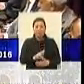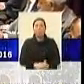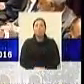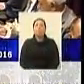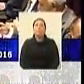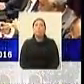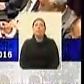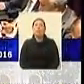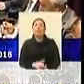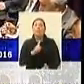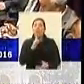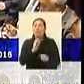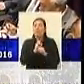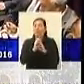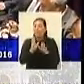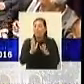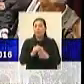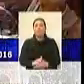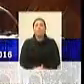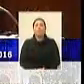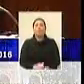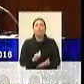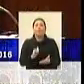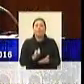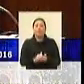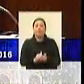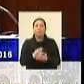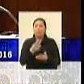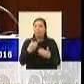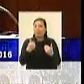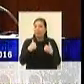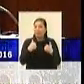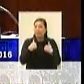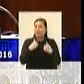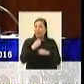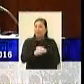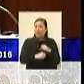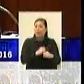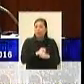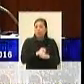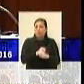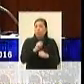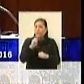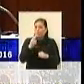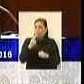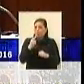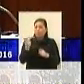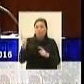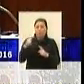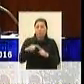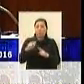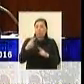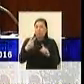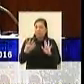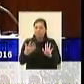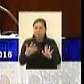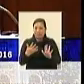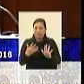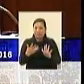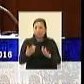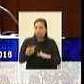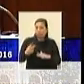gráfica, es claro que las tendencias que estamos teniendo desde el año 2000 al 2010